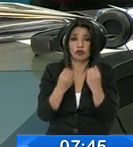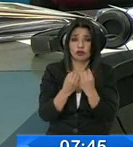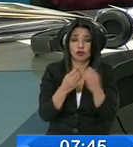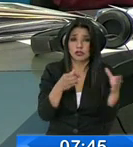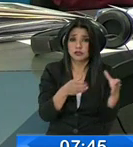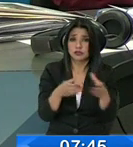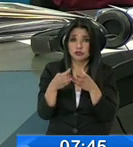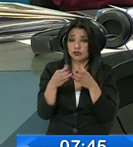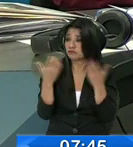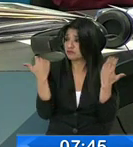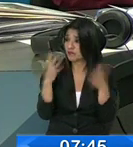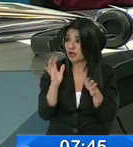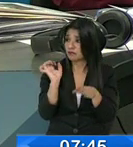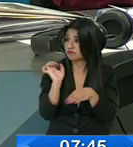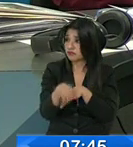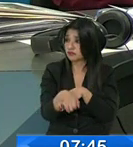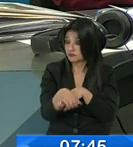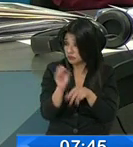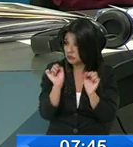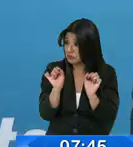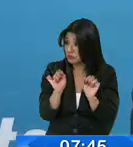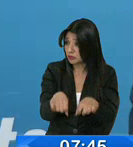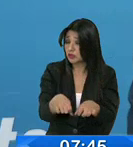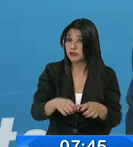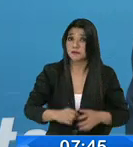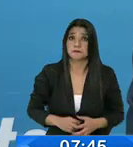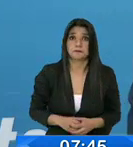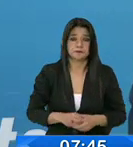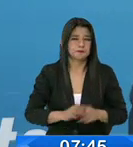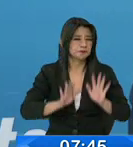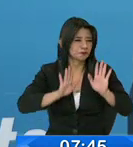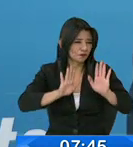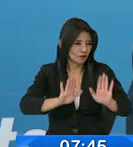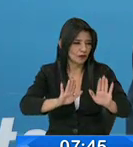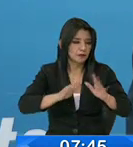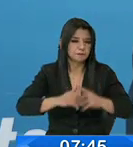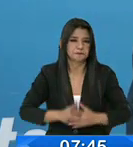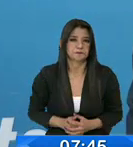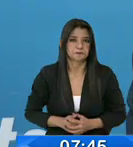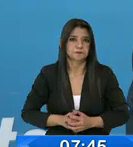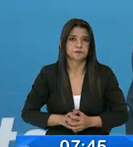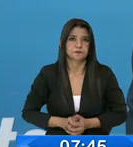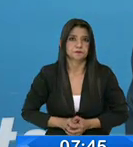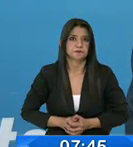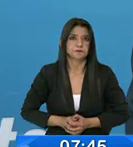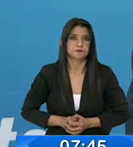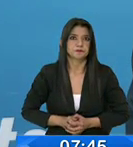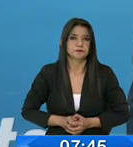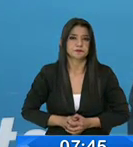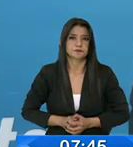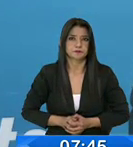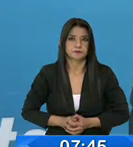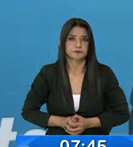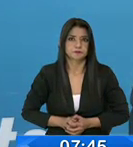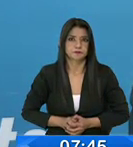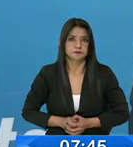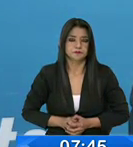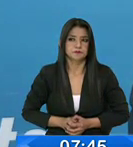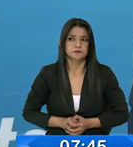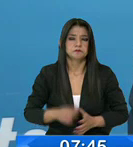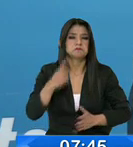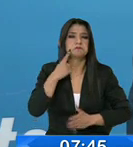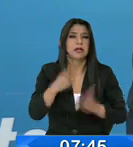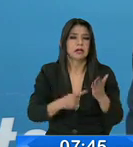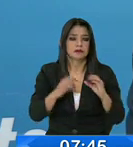hacer lo que quiera estos esquemas estimados miguel son diseñados